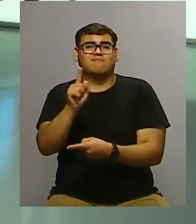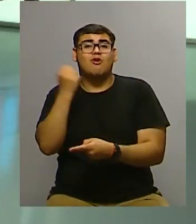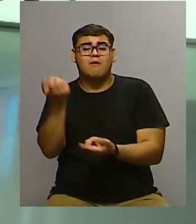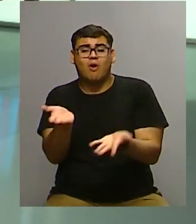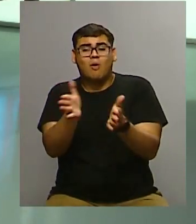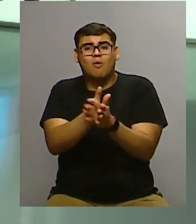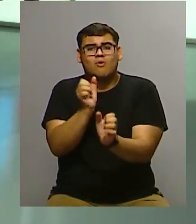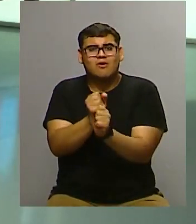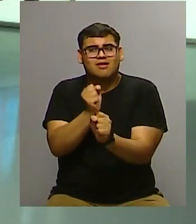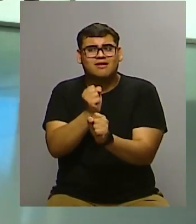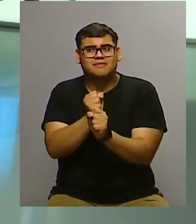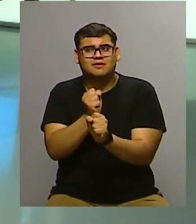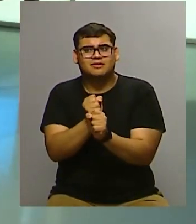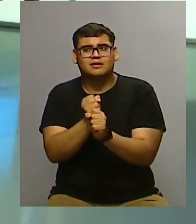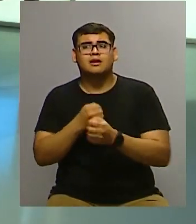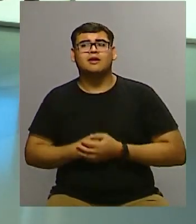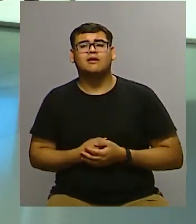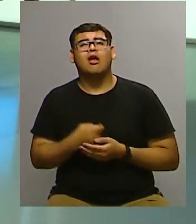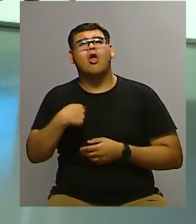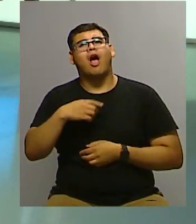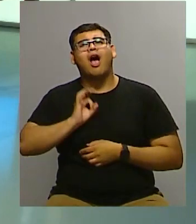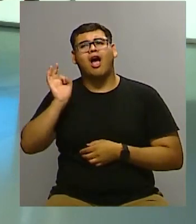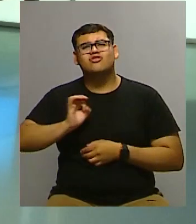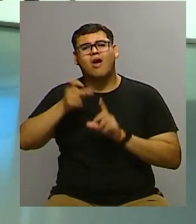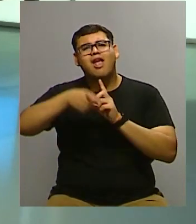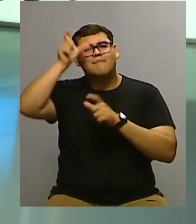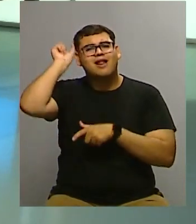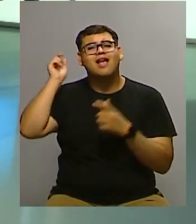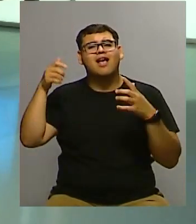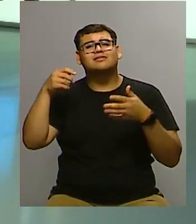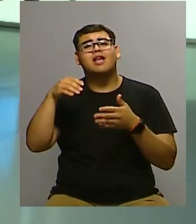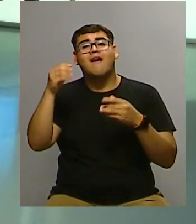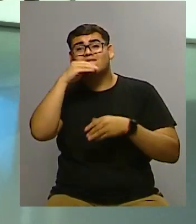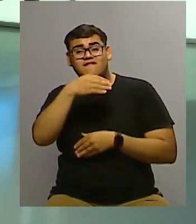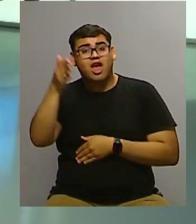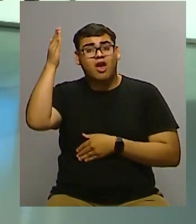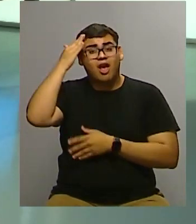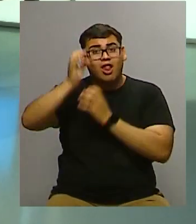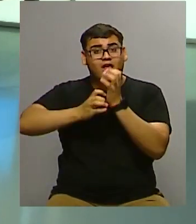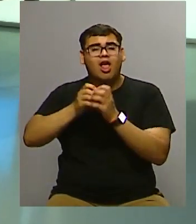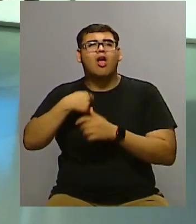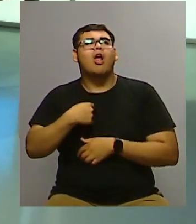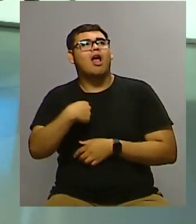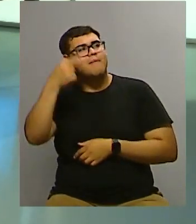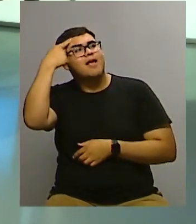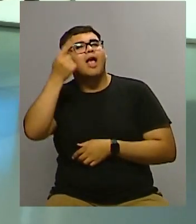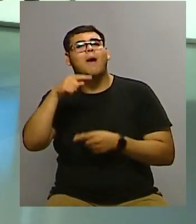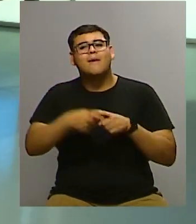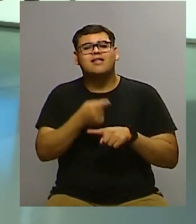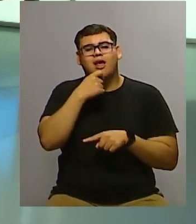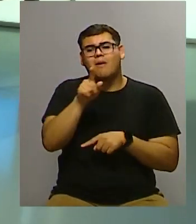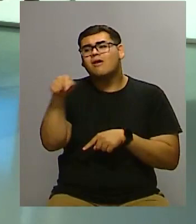en la vitivinicultura, no nos damos el lujo de pensar en posturas políticas. El agua va a